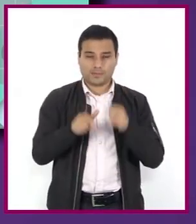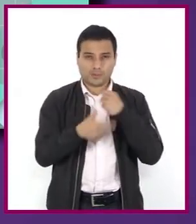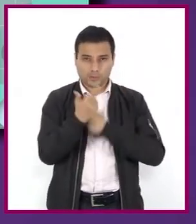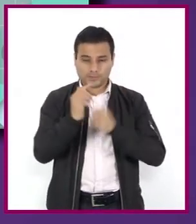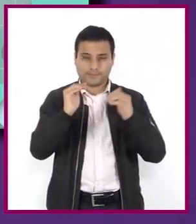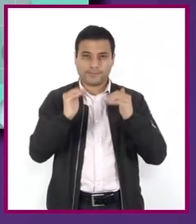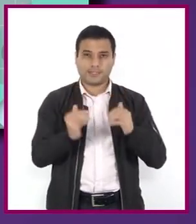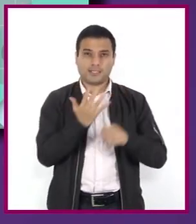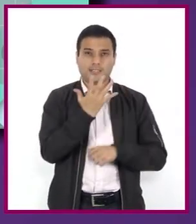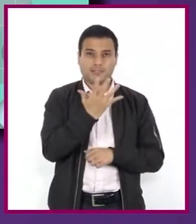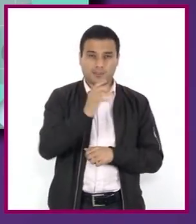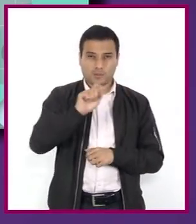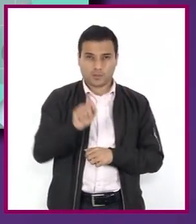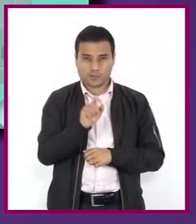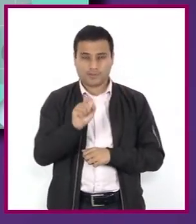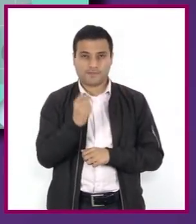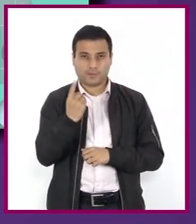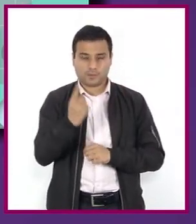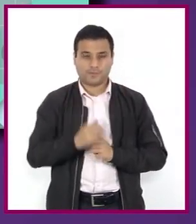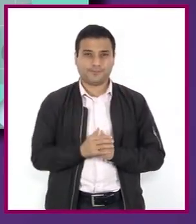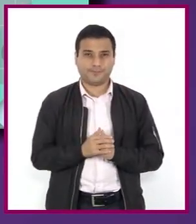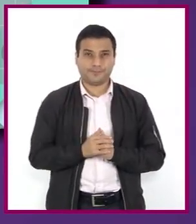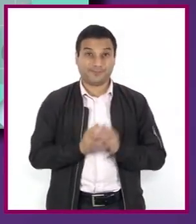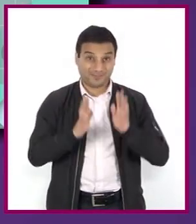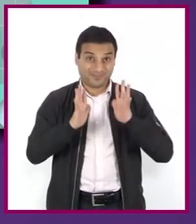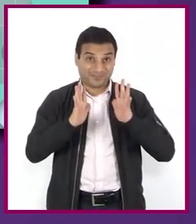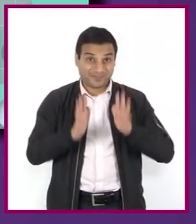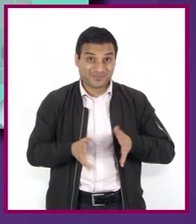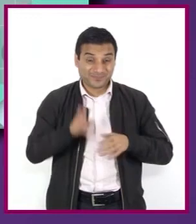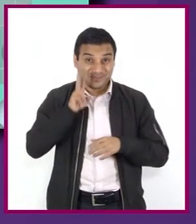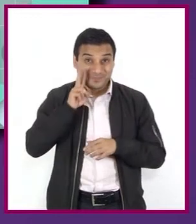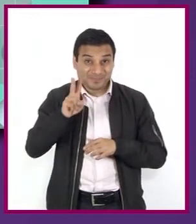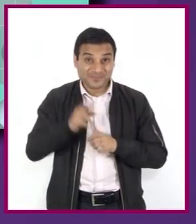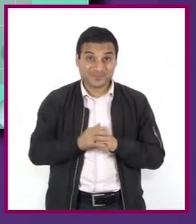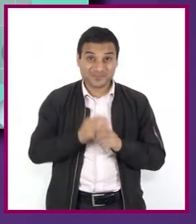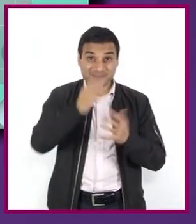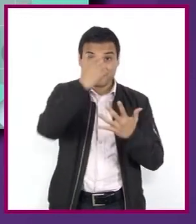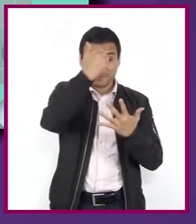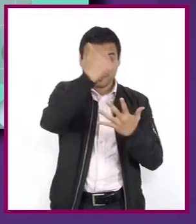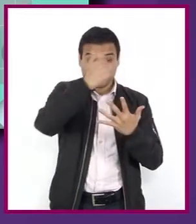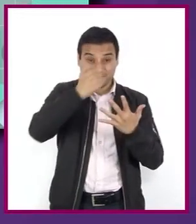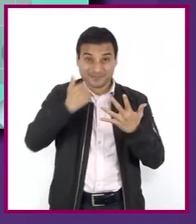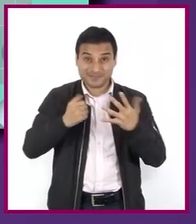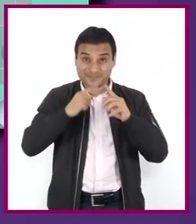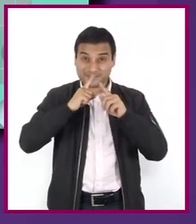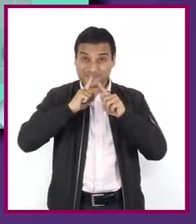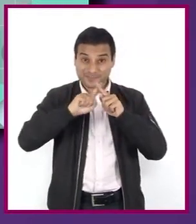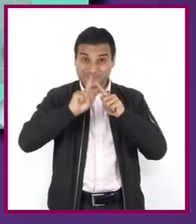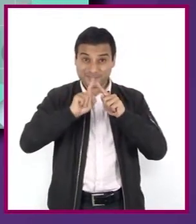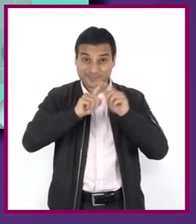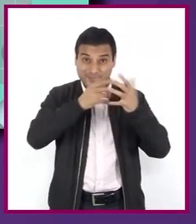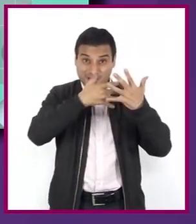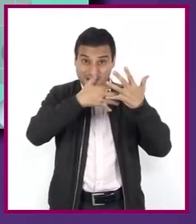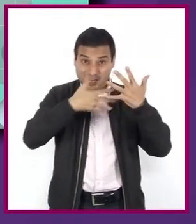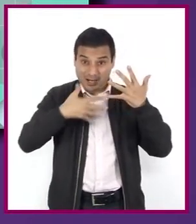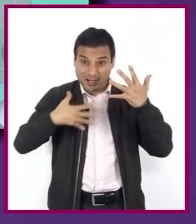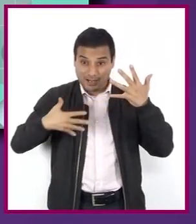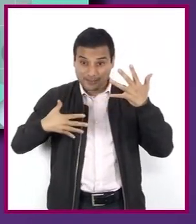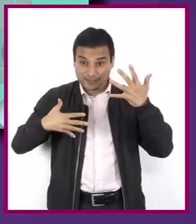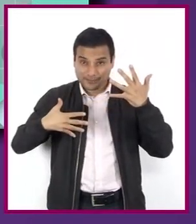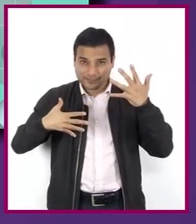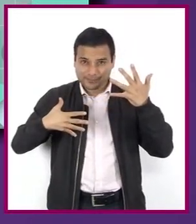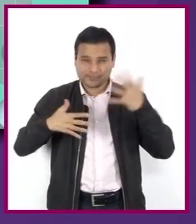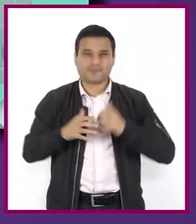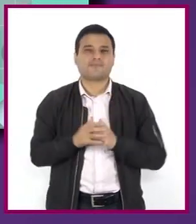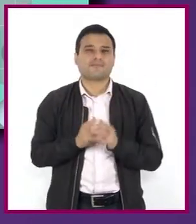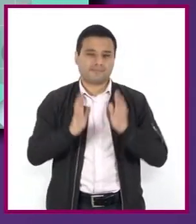5, 21. Si identificamos cada una de las parejas de coordenadas en el plano cartesiano, es